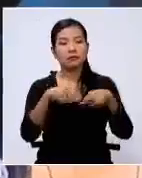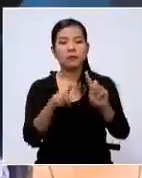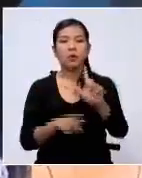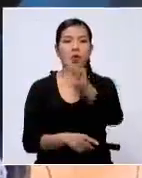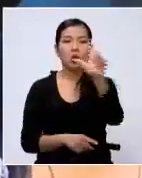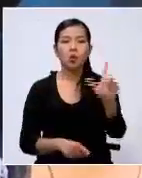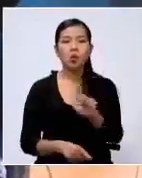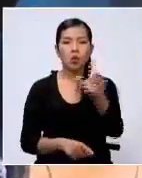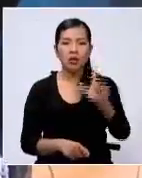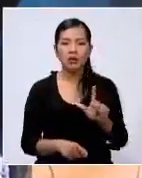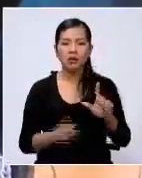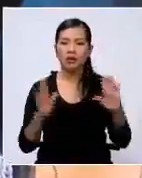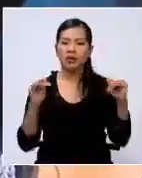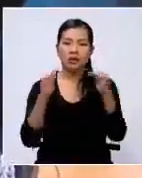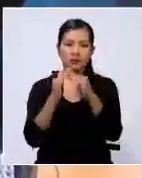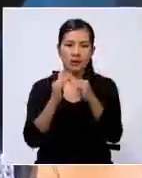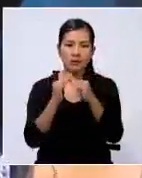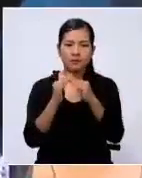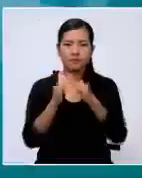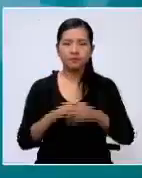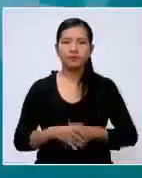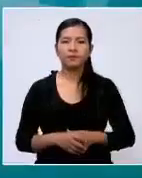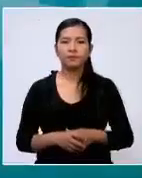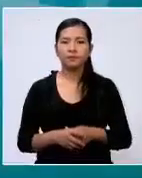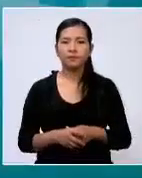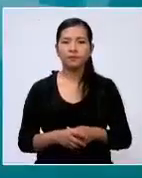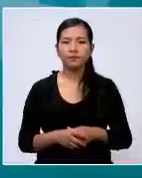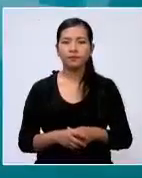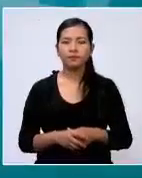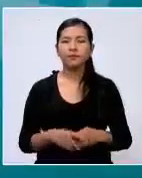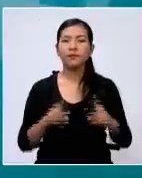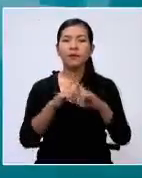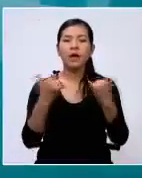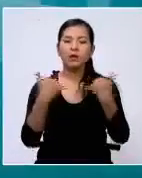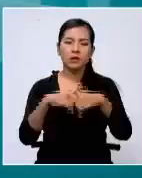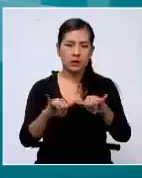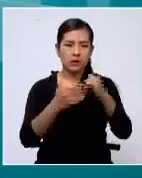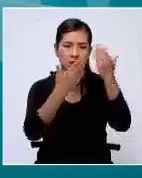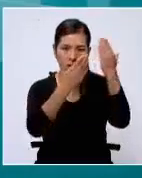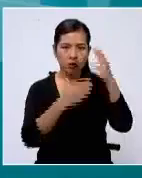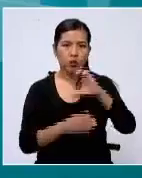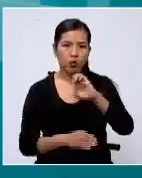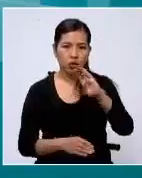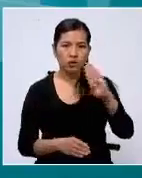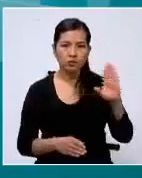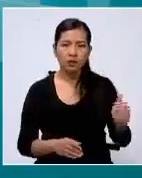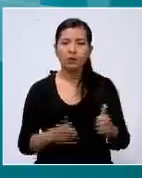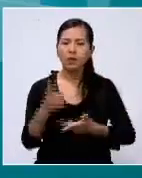en la ciudad de la paz seguimos en cochabamba donde estudiantes de una unidad